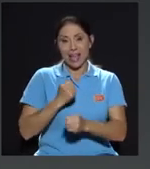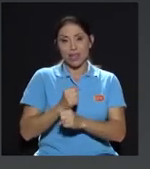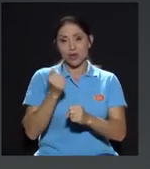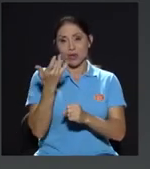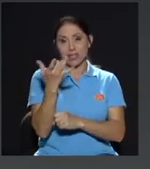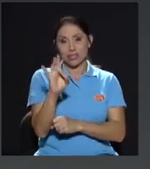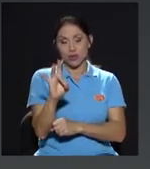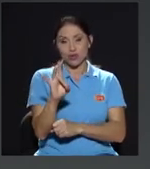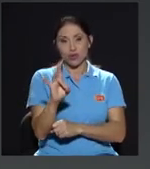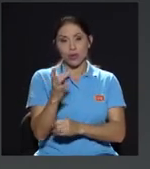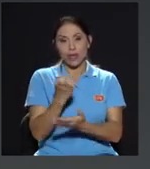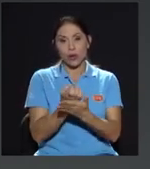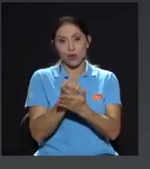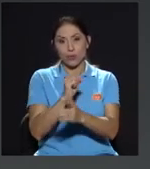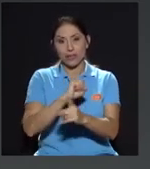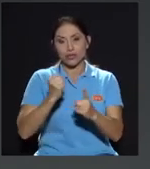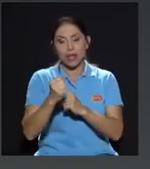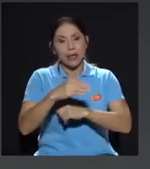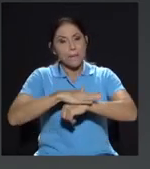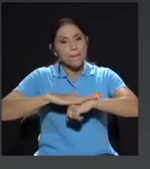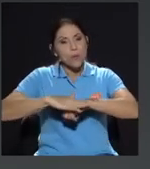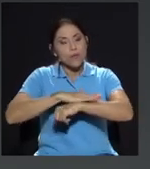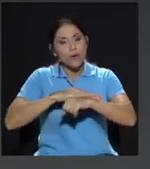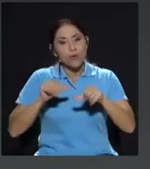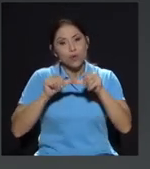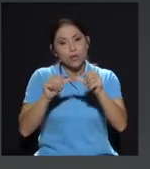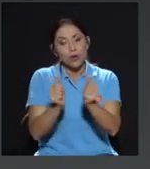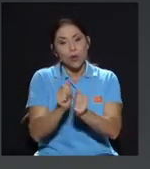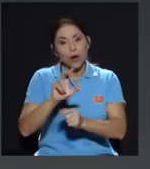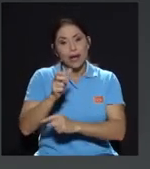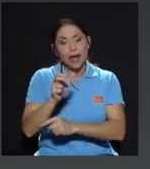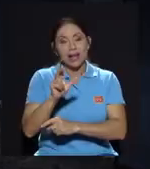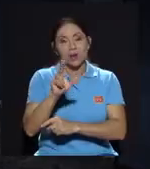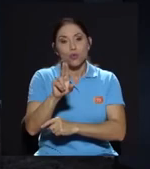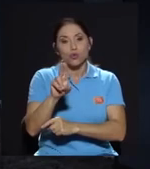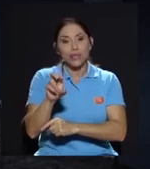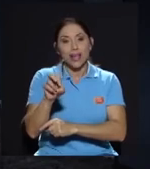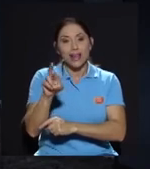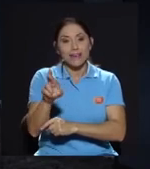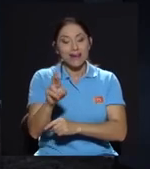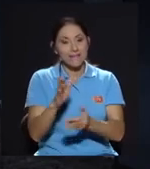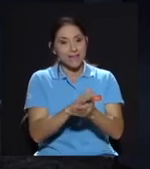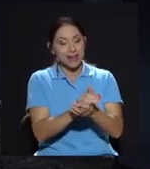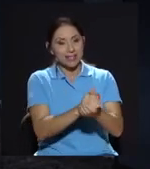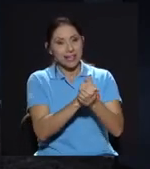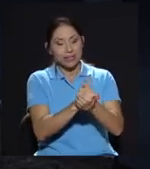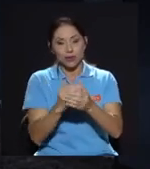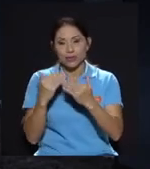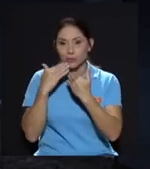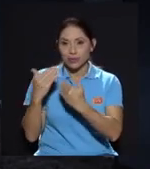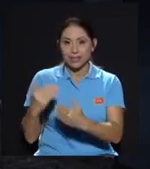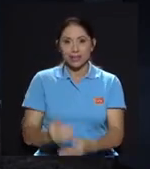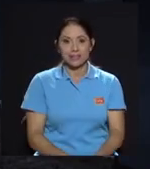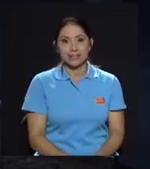economía sociedad y quedarse por favor con canal o ser felicitaciones gracias